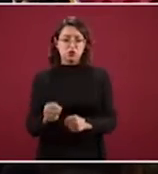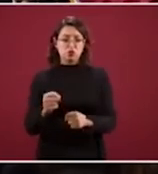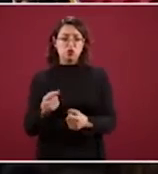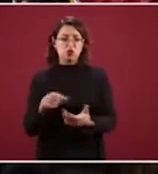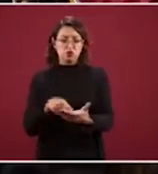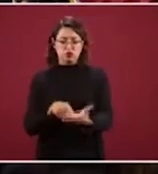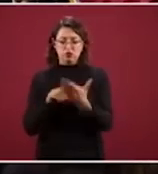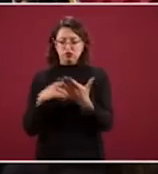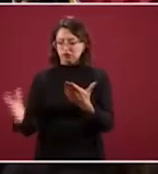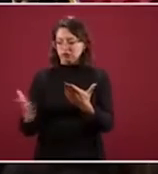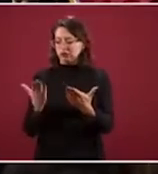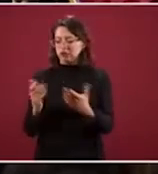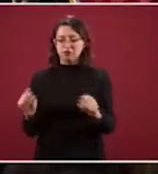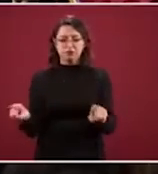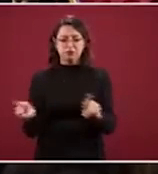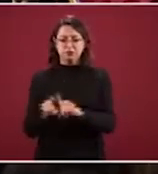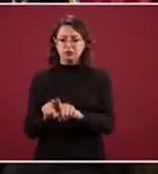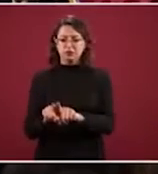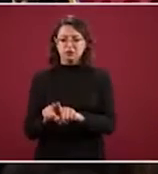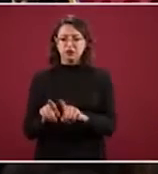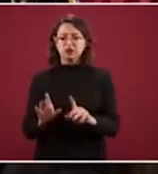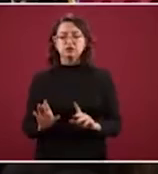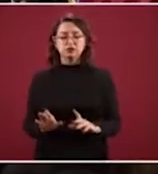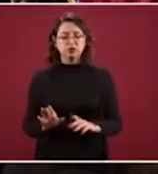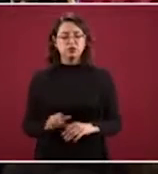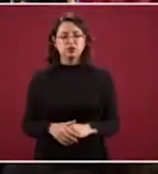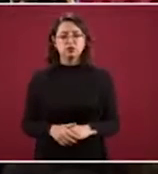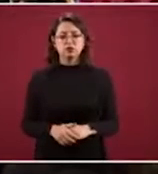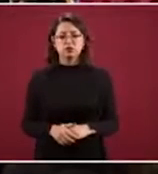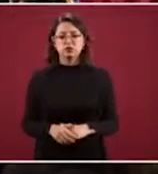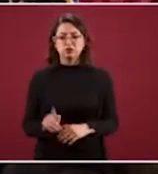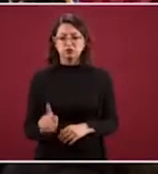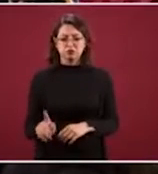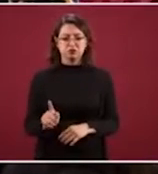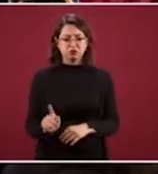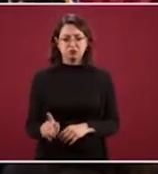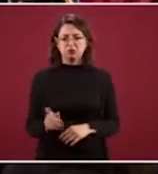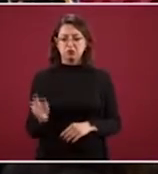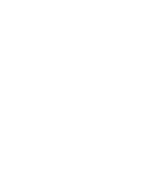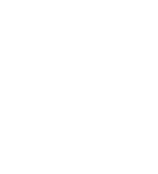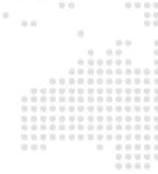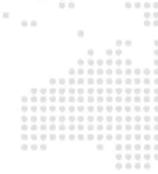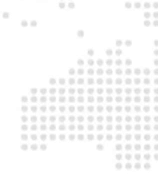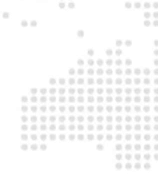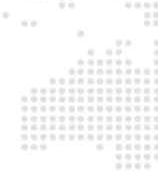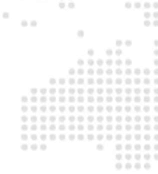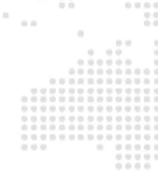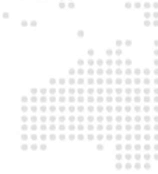Entonces, ahí no hay simulación o maquillaje.